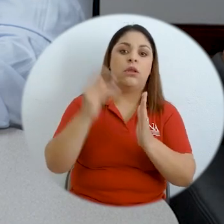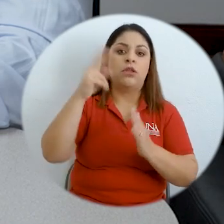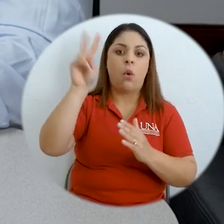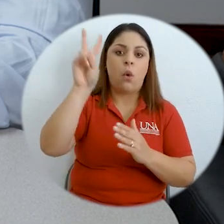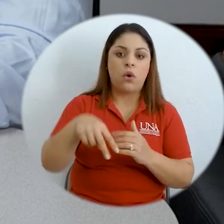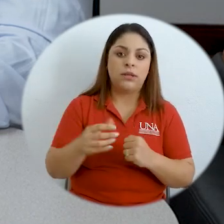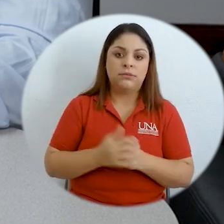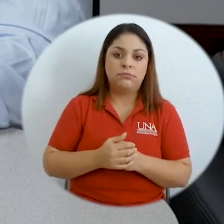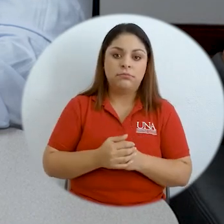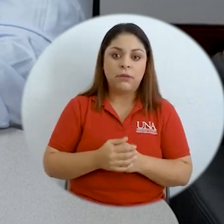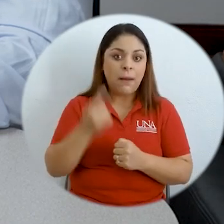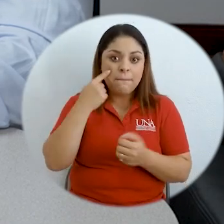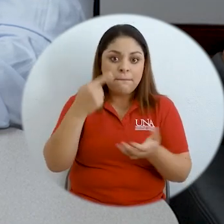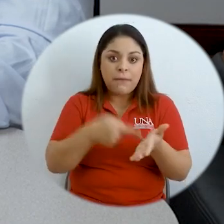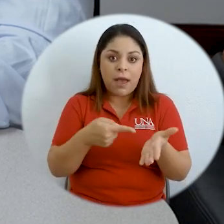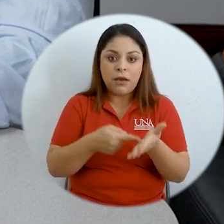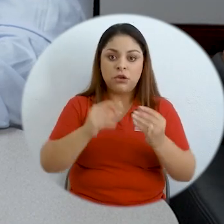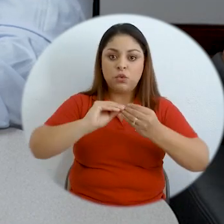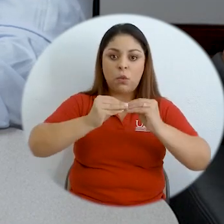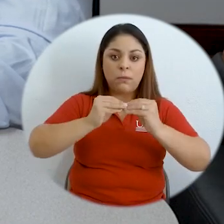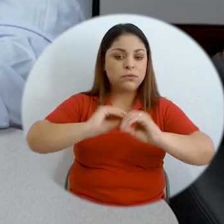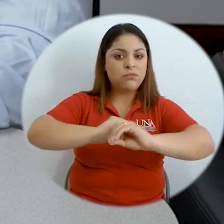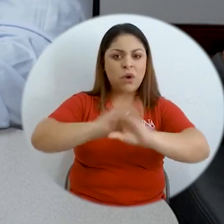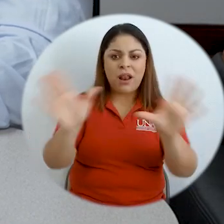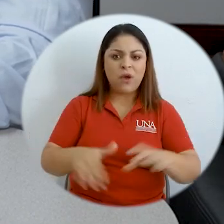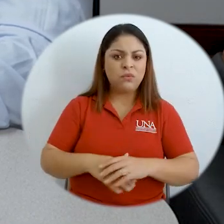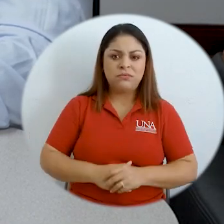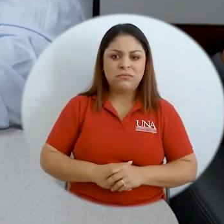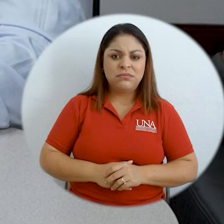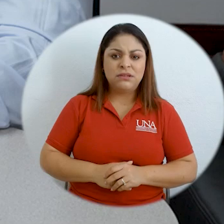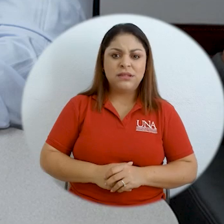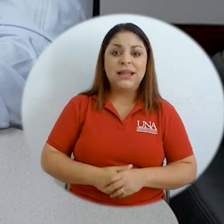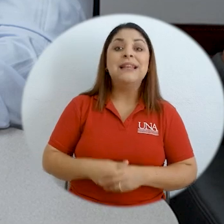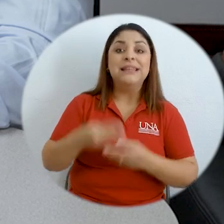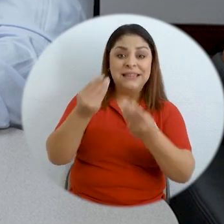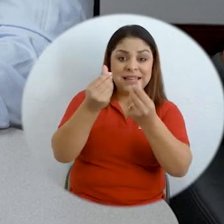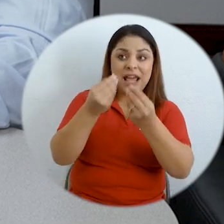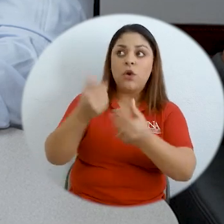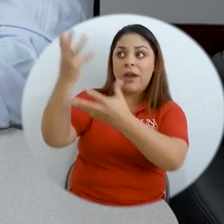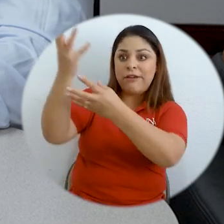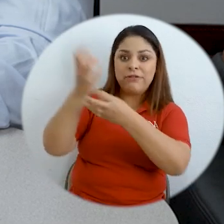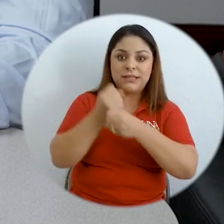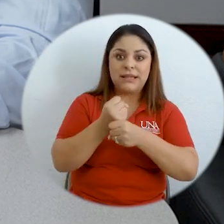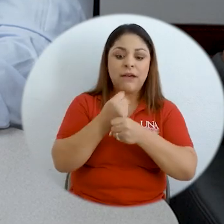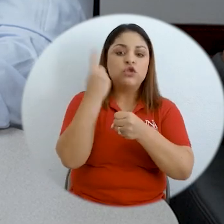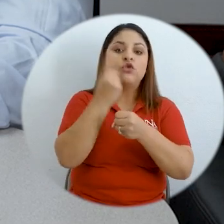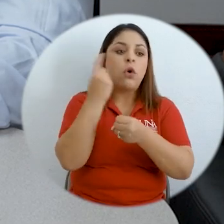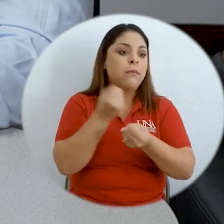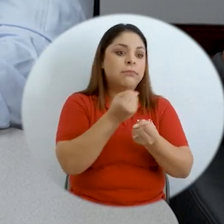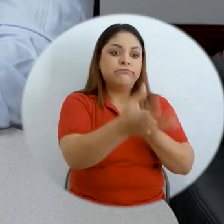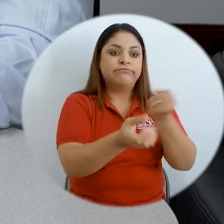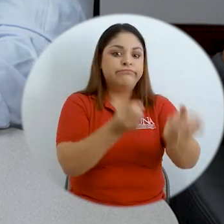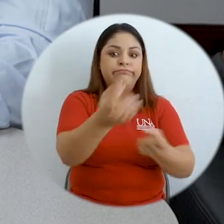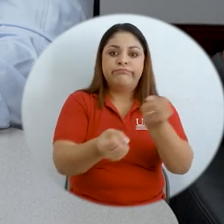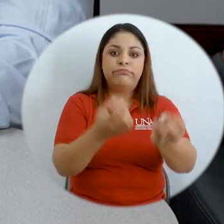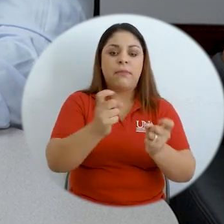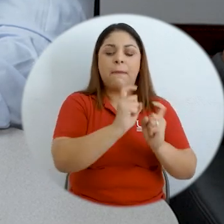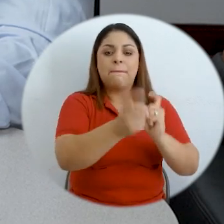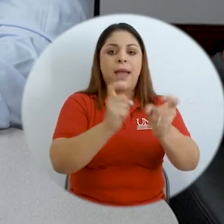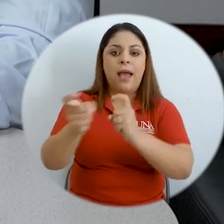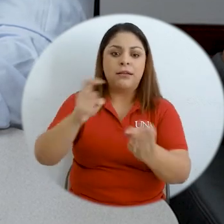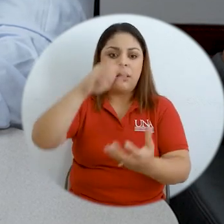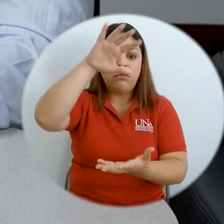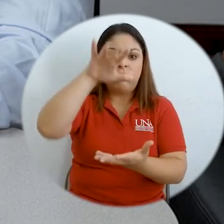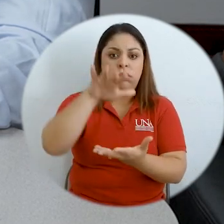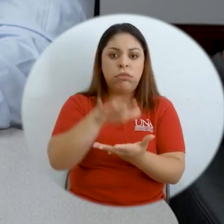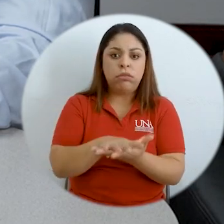Entonces, los números son claros. Totalmente. Hemos tomado ese dinero que hemos recibido solo para compensar las becas